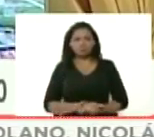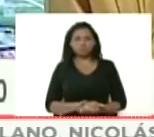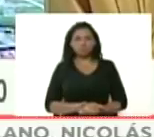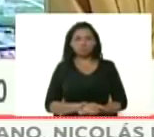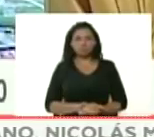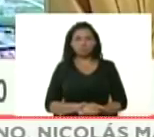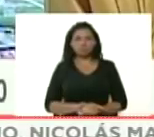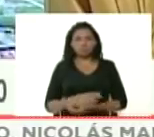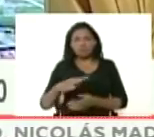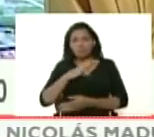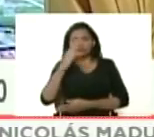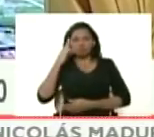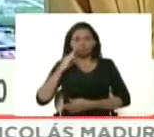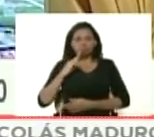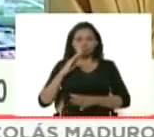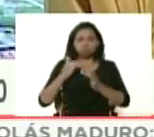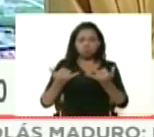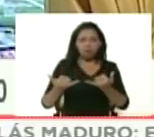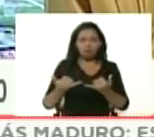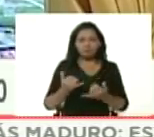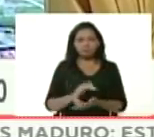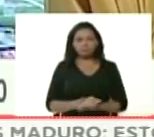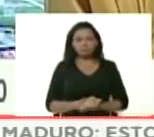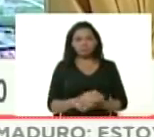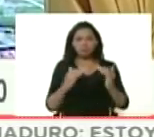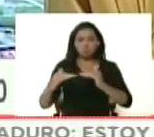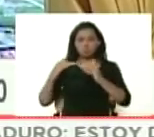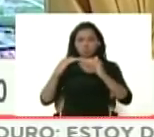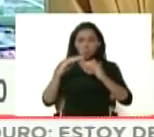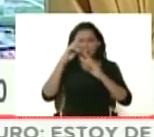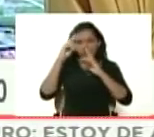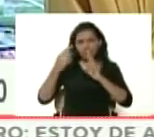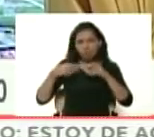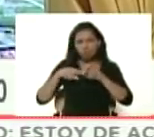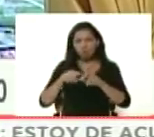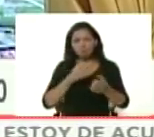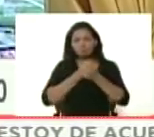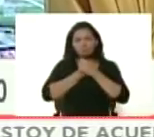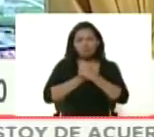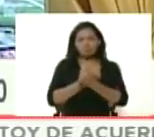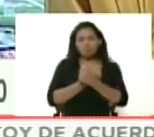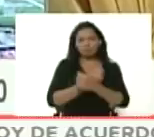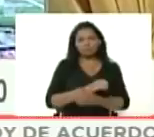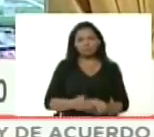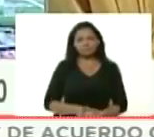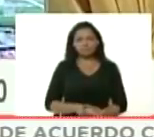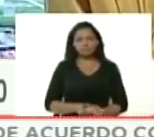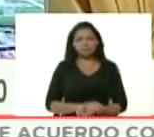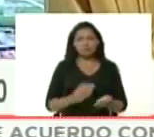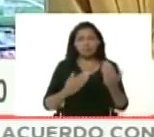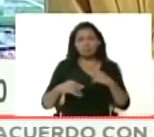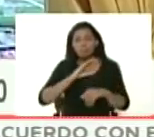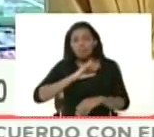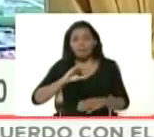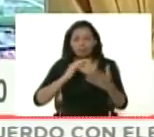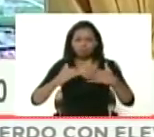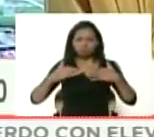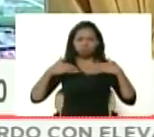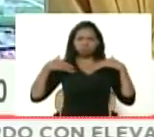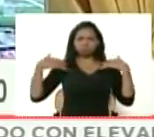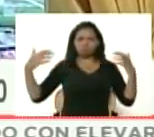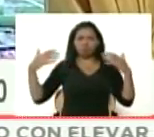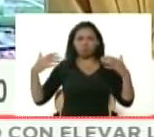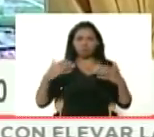el espíritu bolivariano, del equilibrio, del respeto, del amor, de la patria grande.